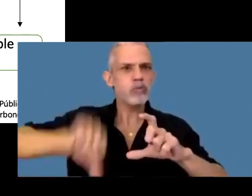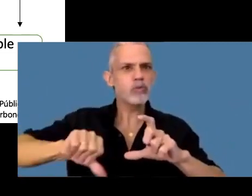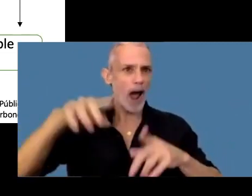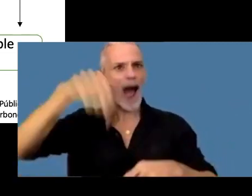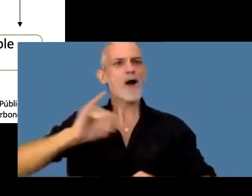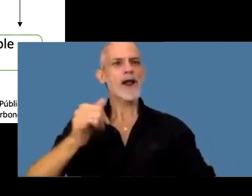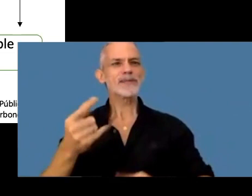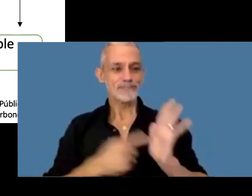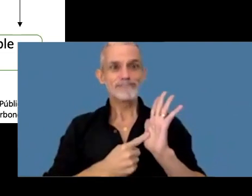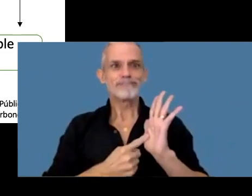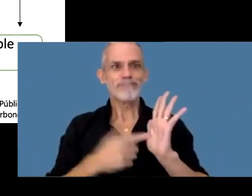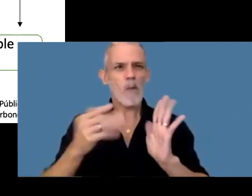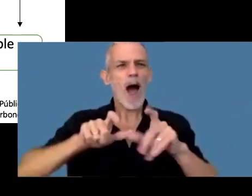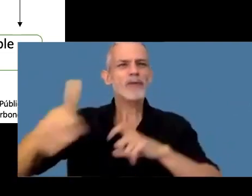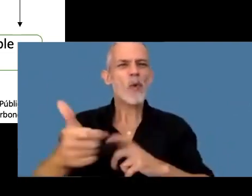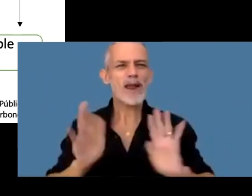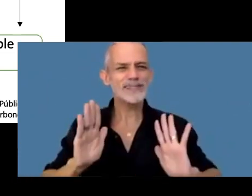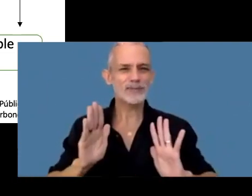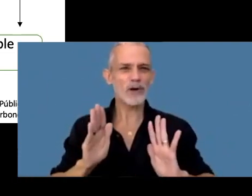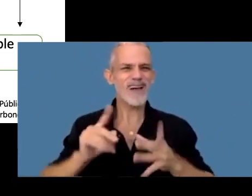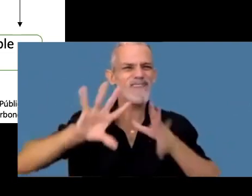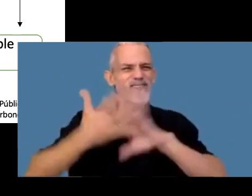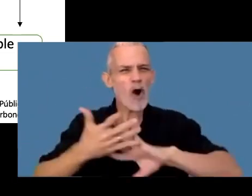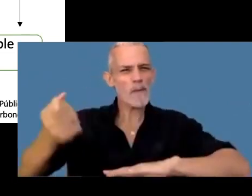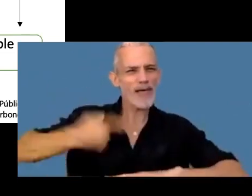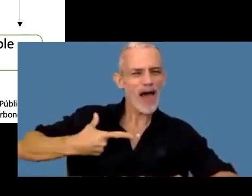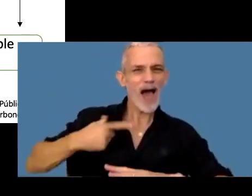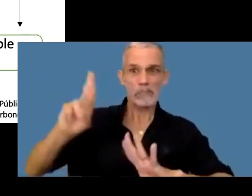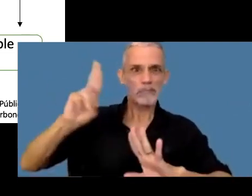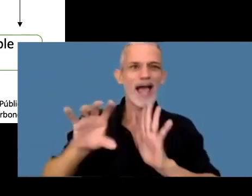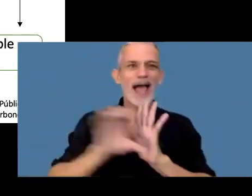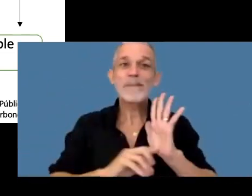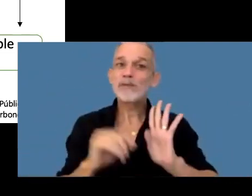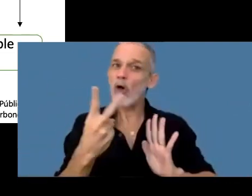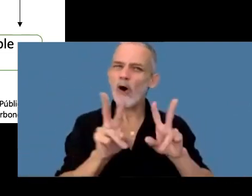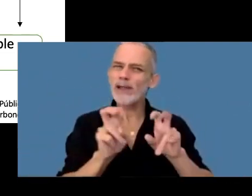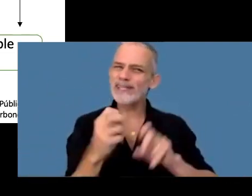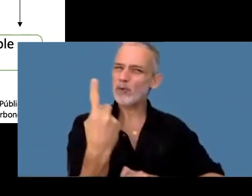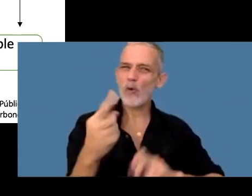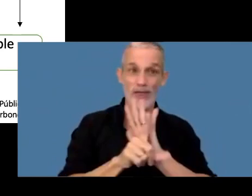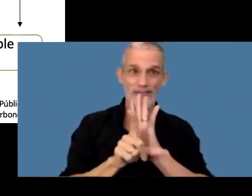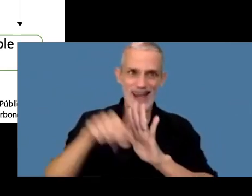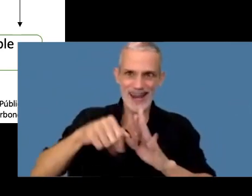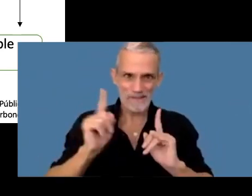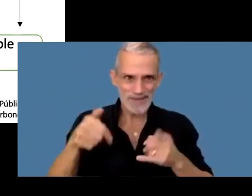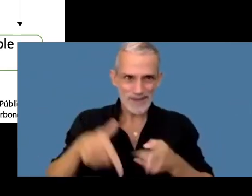esto, este vehículo que me está habilitando, el capítulo 2, título 1 de la ley que estamos estudiando,